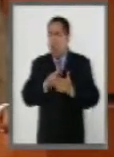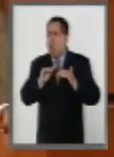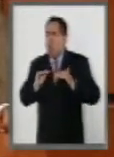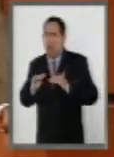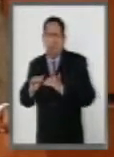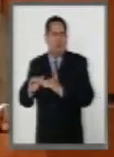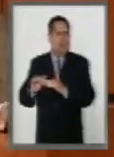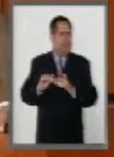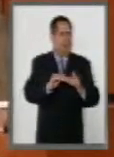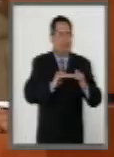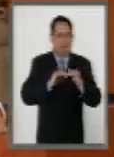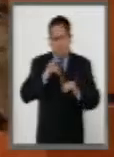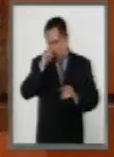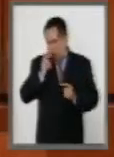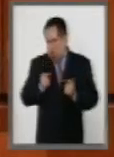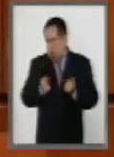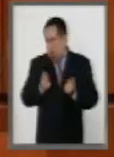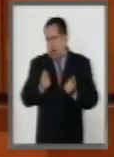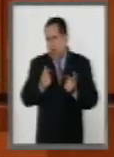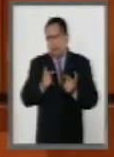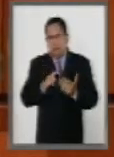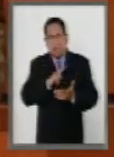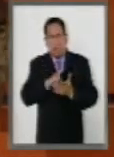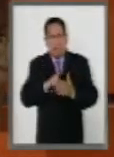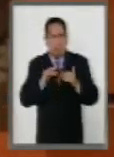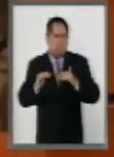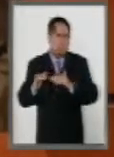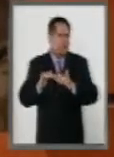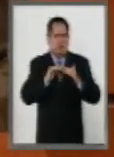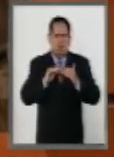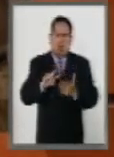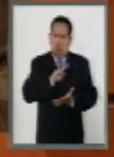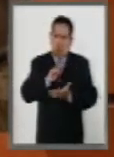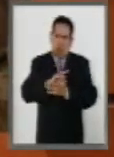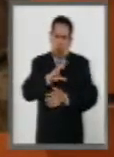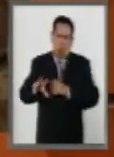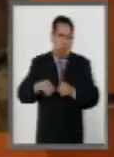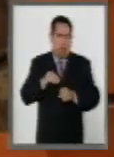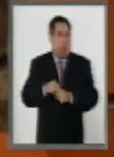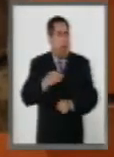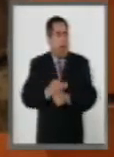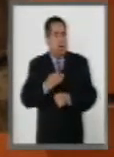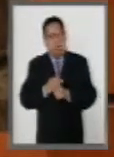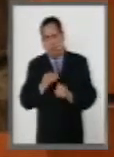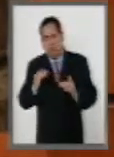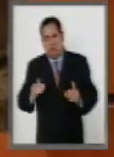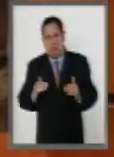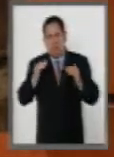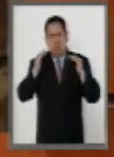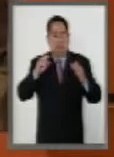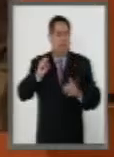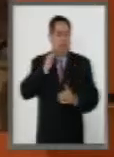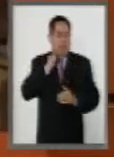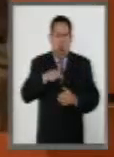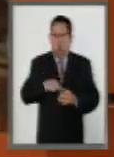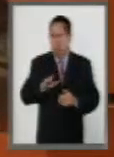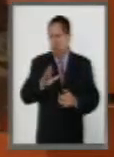pocas que se van a votar por unanimidad en esta estancia que tenemos en el